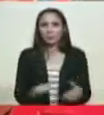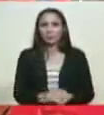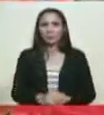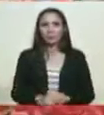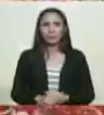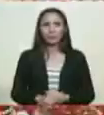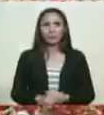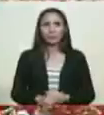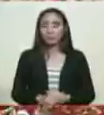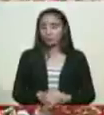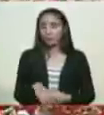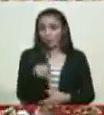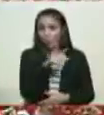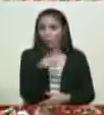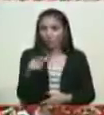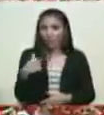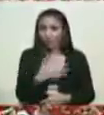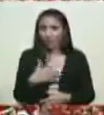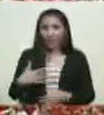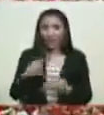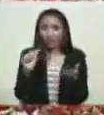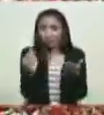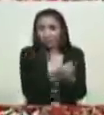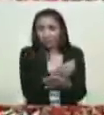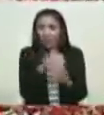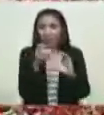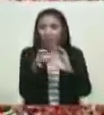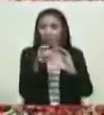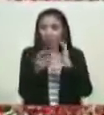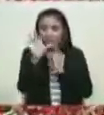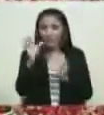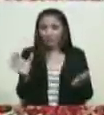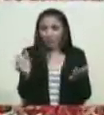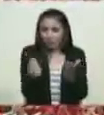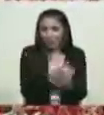¿Ustedes se dejarían quitar el carnet de la patria?